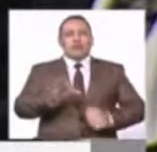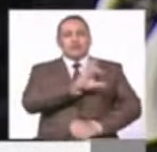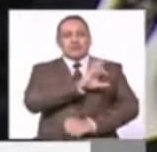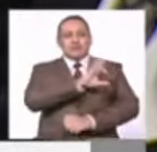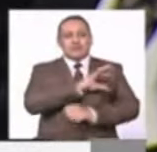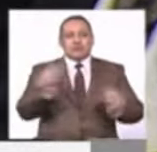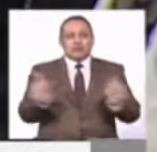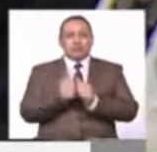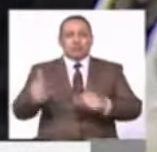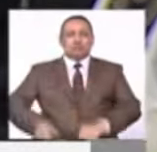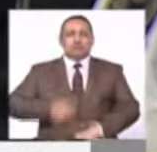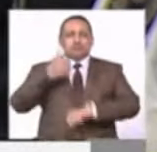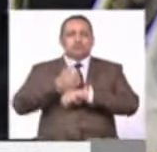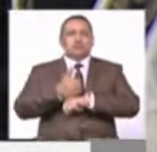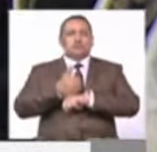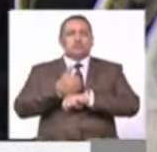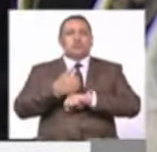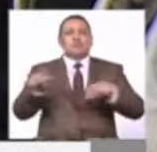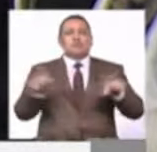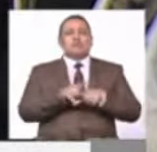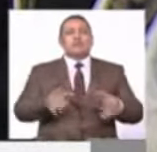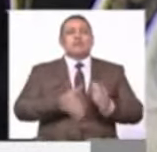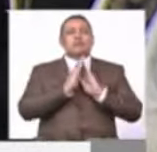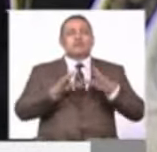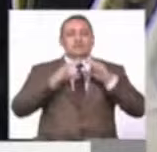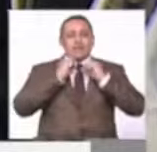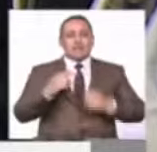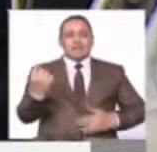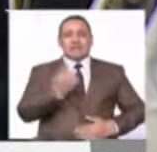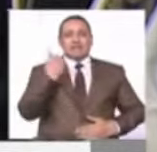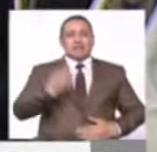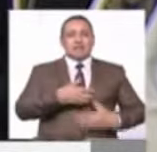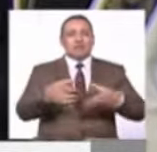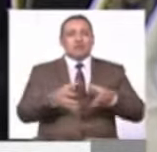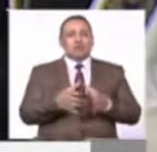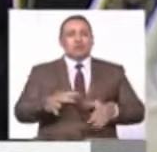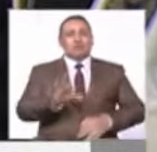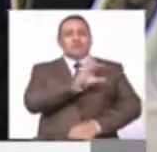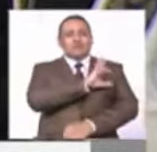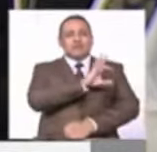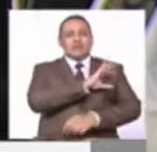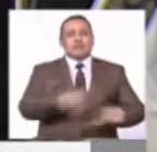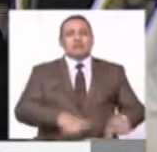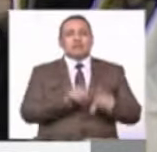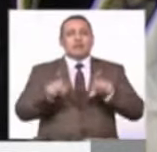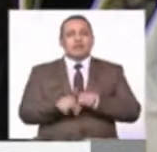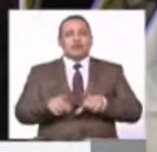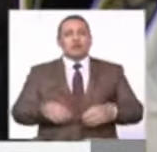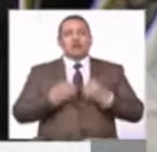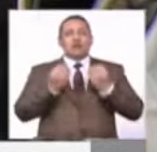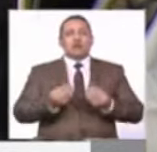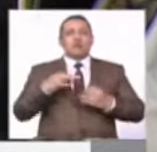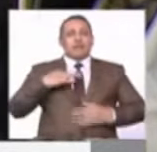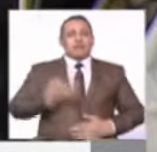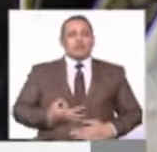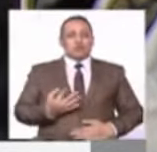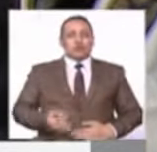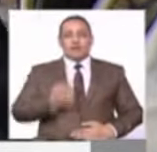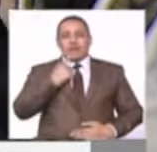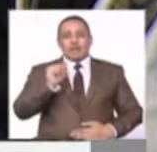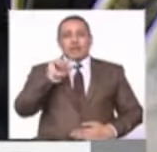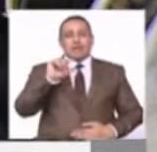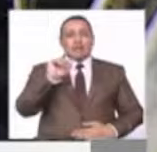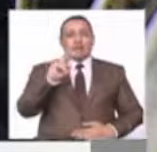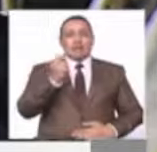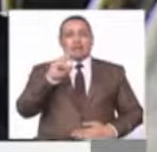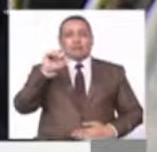adjunta Suprema le pidió a la secretaría general del Ministerio Público como la como la señora Ávalos ha